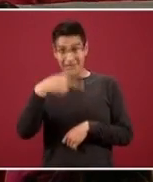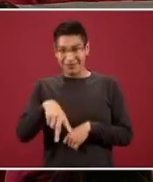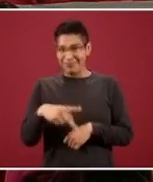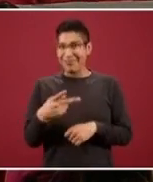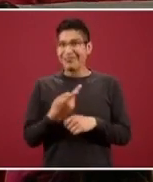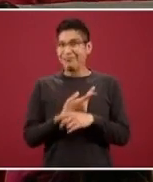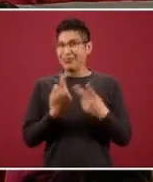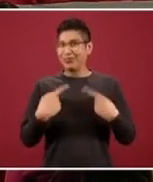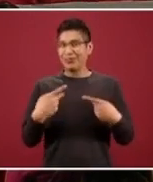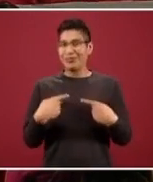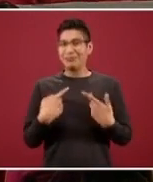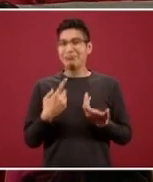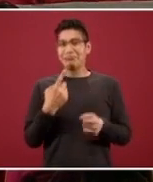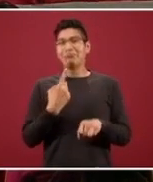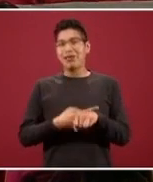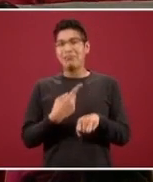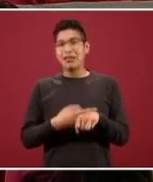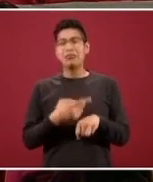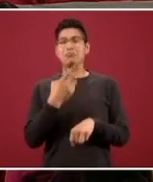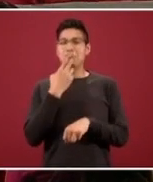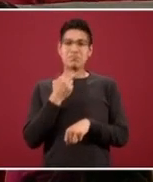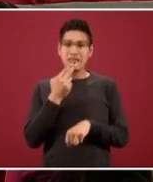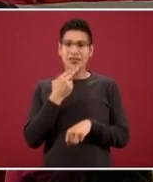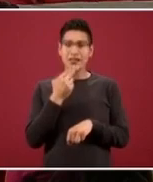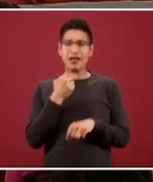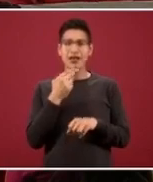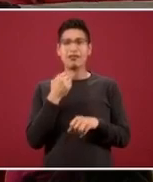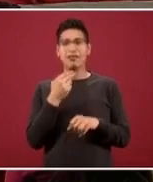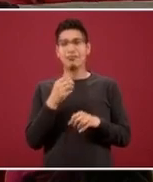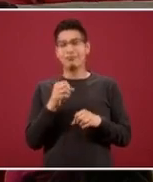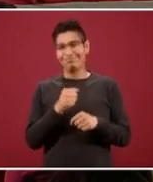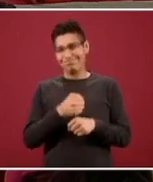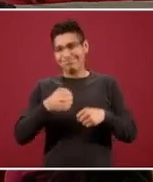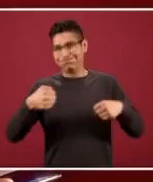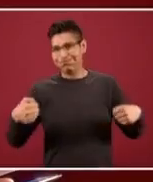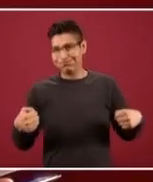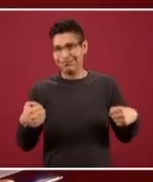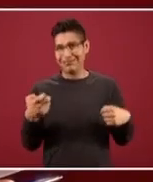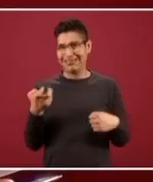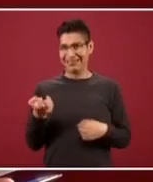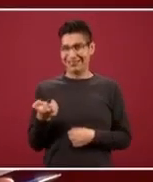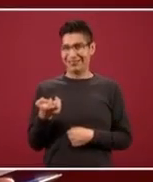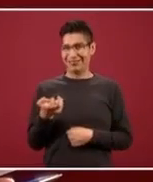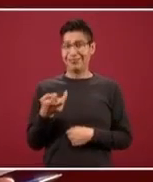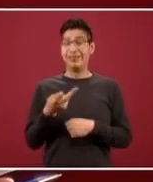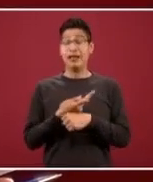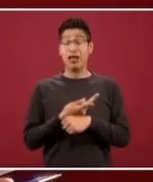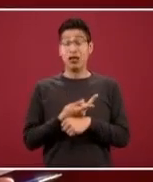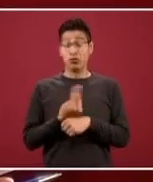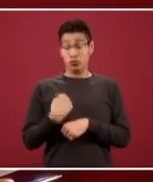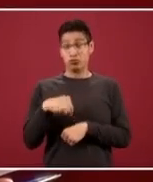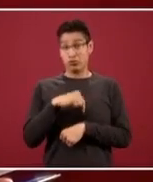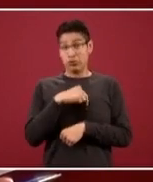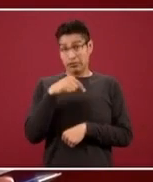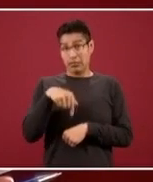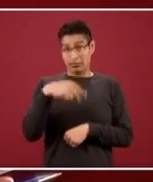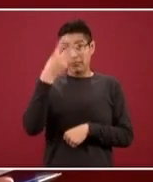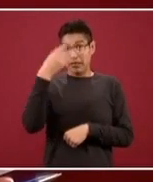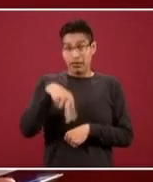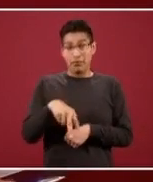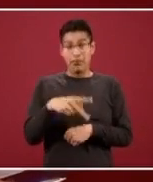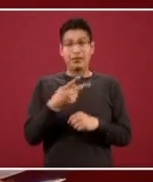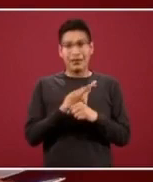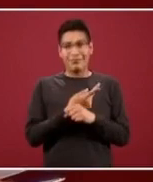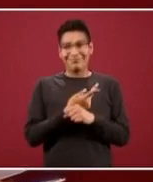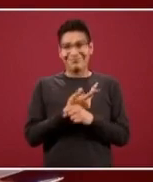diabetes. Entonces, sí nos salimos del rango normal de los países que han tenido esta pandemia, del 5% que se manejaba